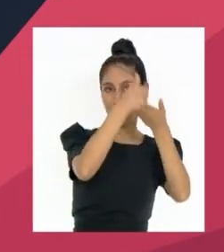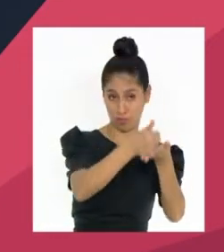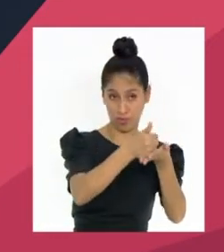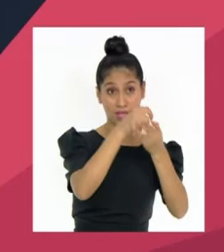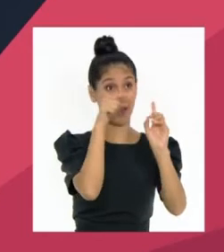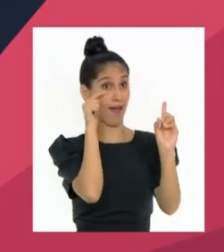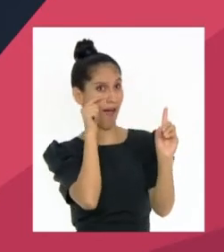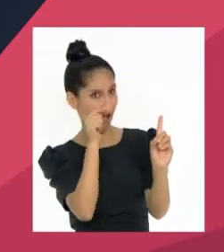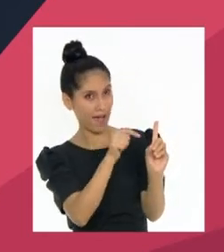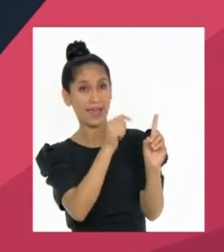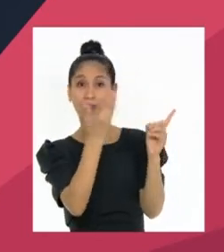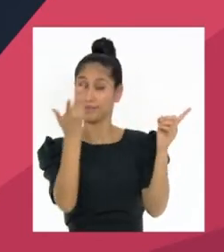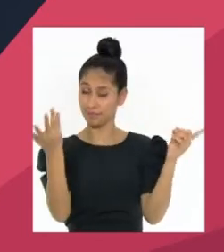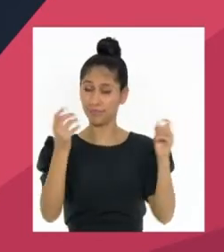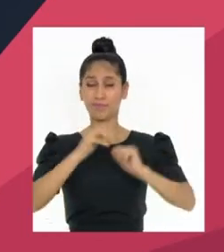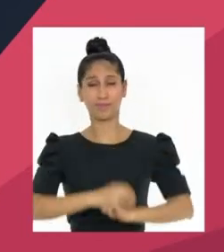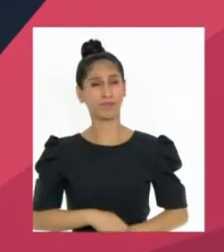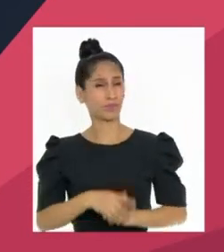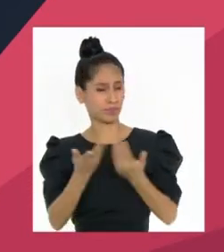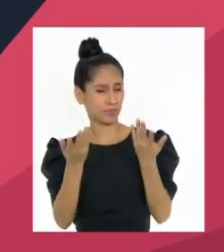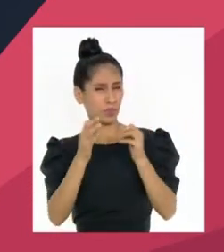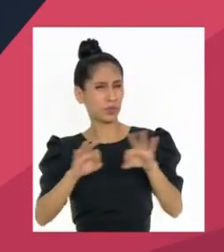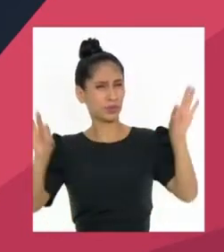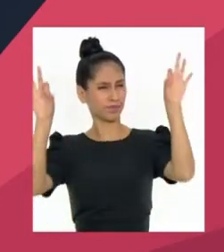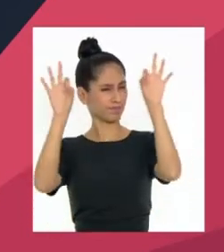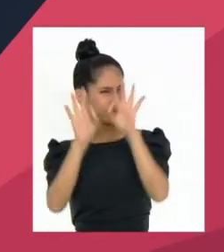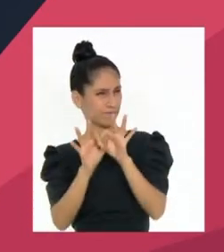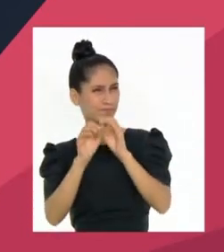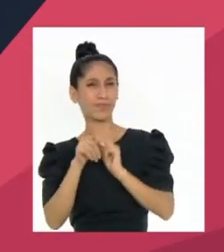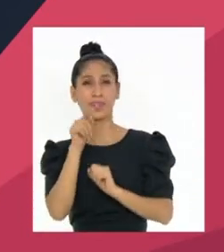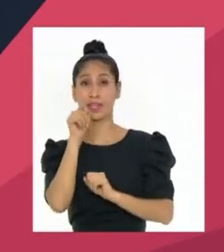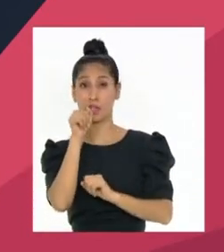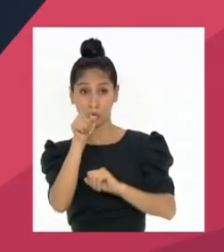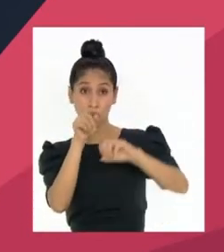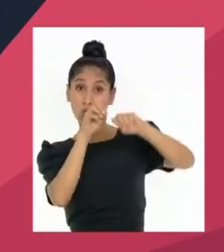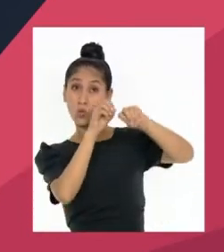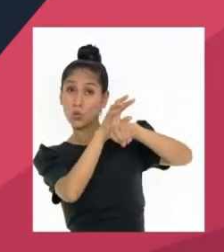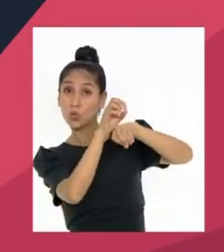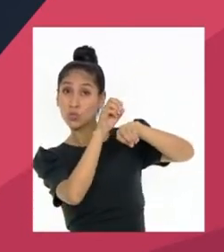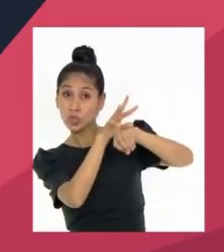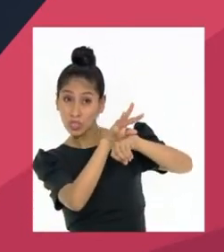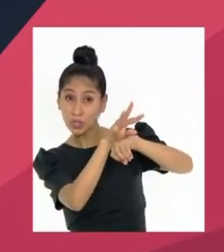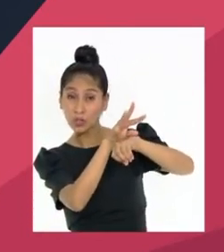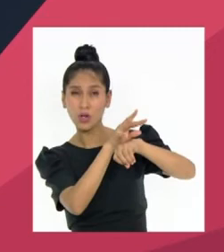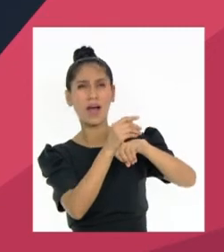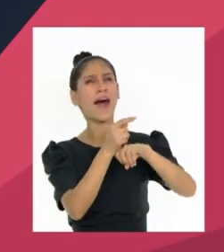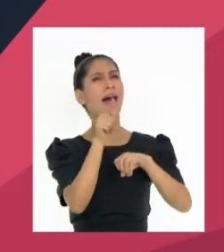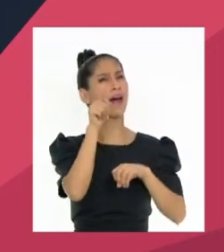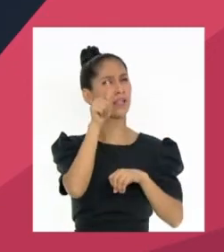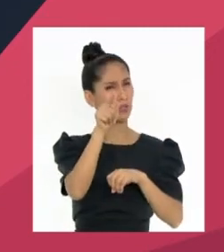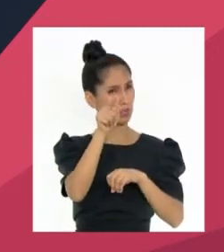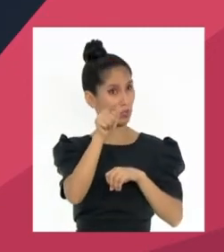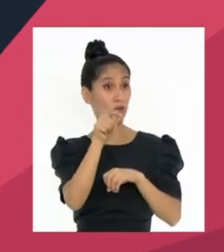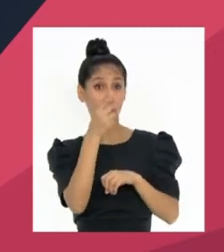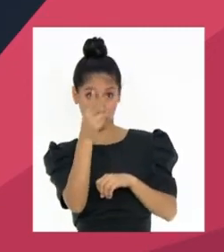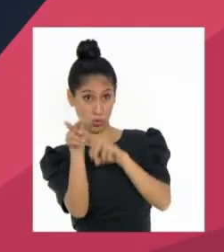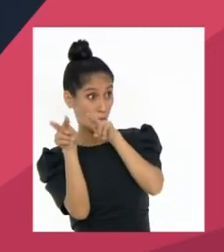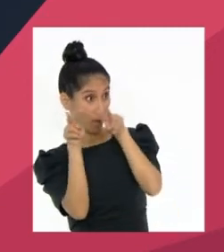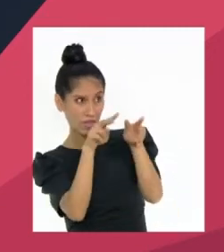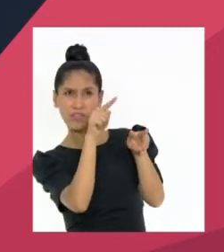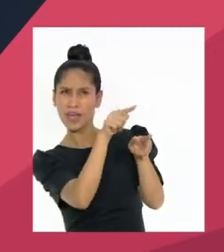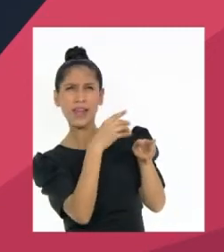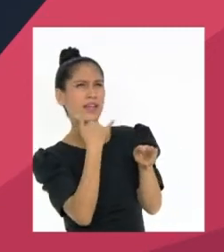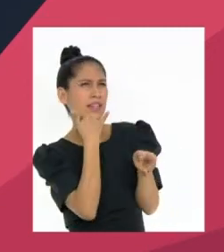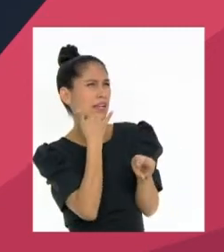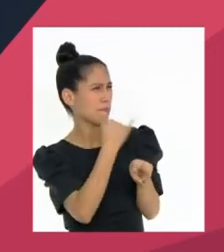que beneficien a quienes te diriges. Por eso es muy importante que la recomendación que propongas debe estar relacionada con el asunto